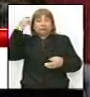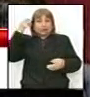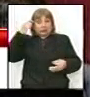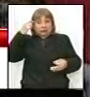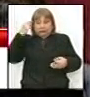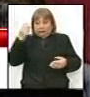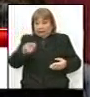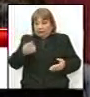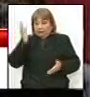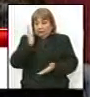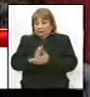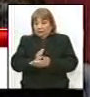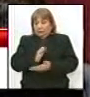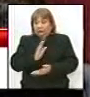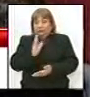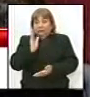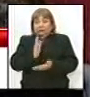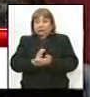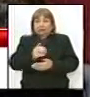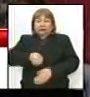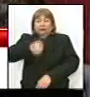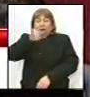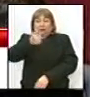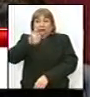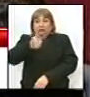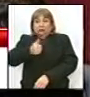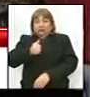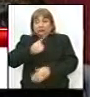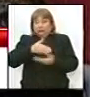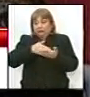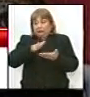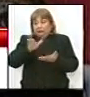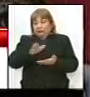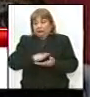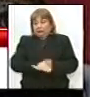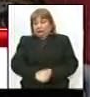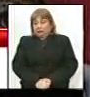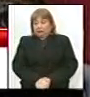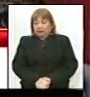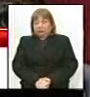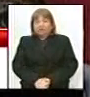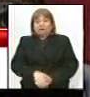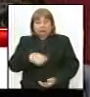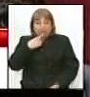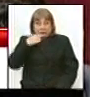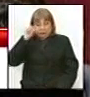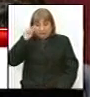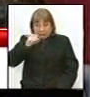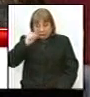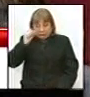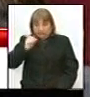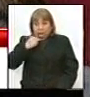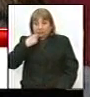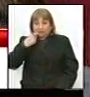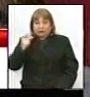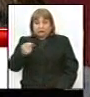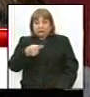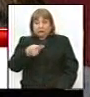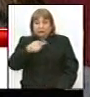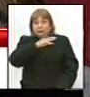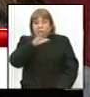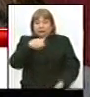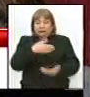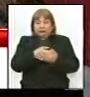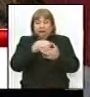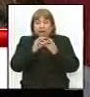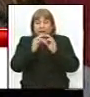vamos a sancionar o no a un alto funcionario destituirlo y eso siempre será un baldón no solamente para él sino para su familia